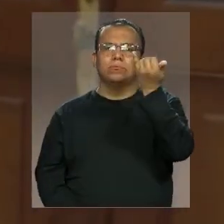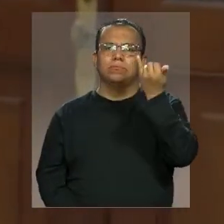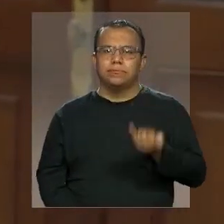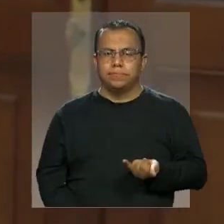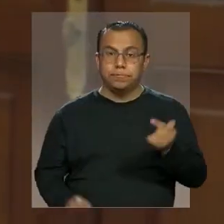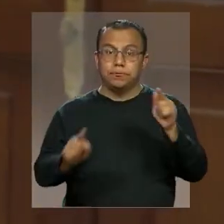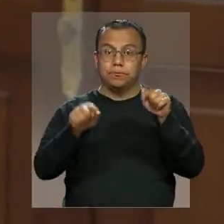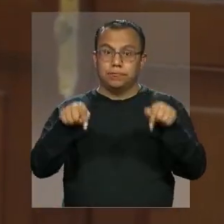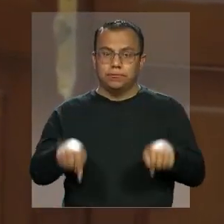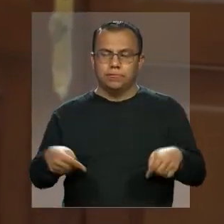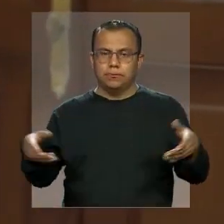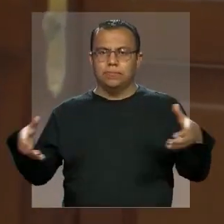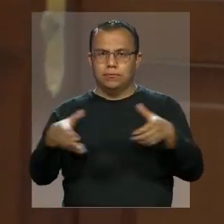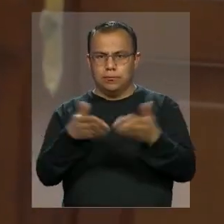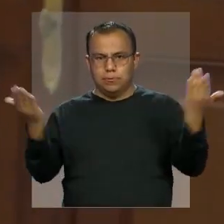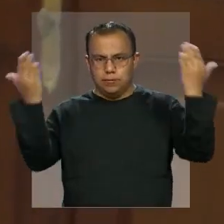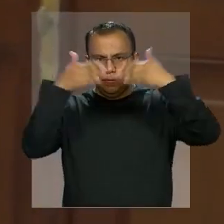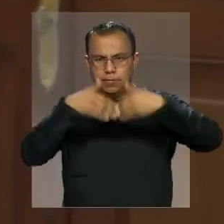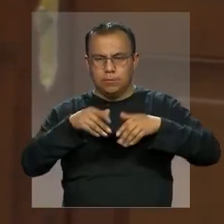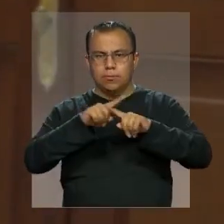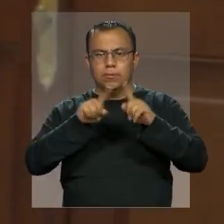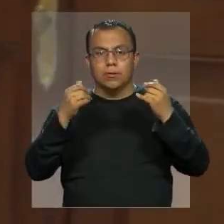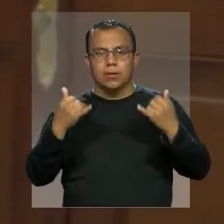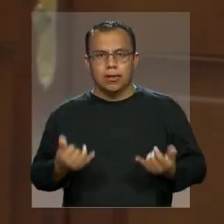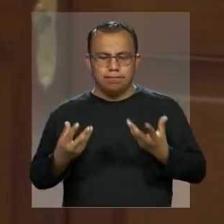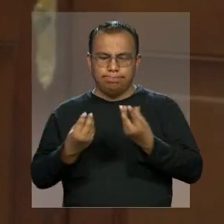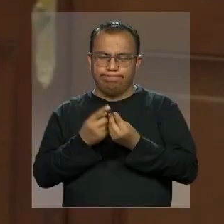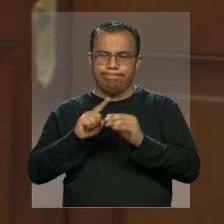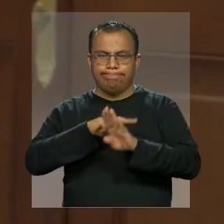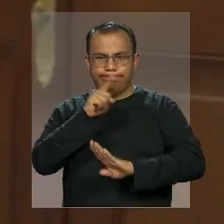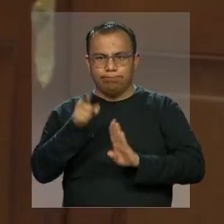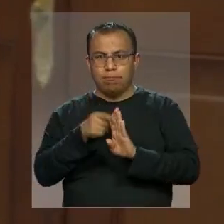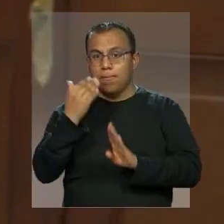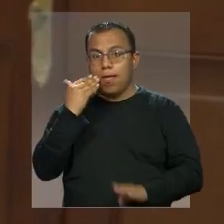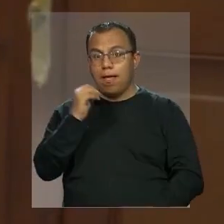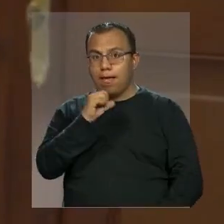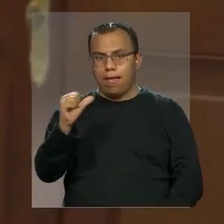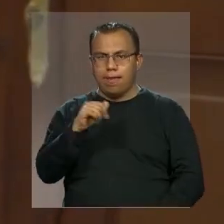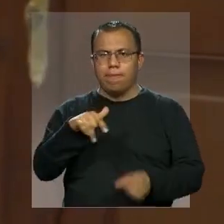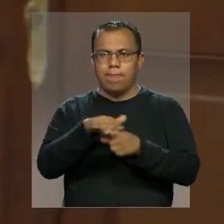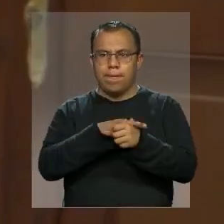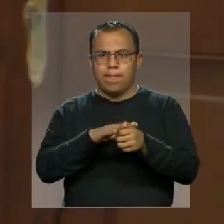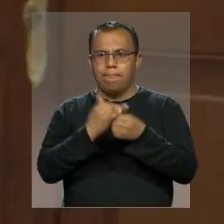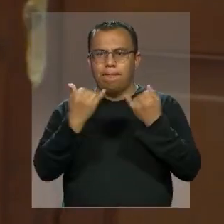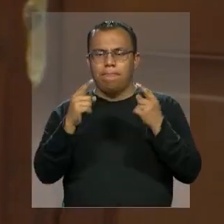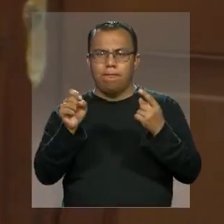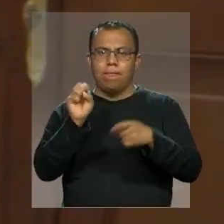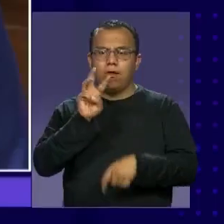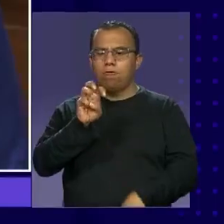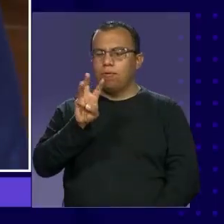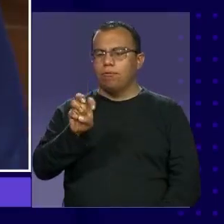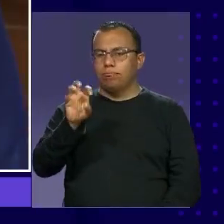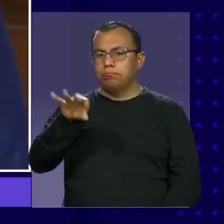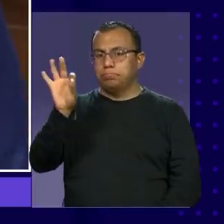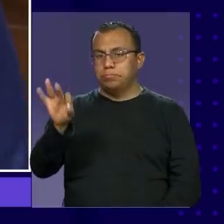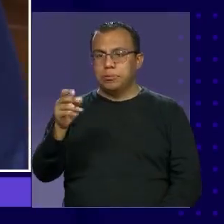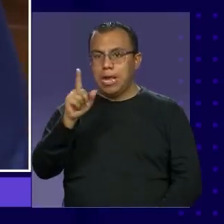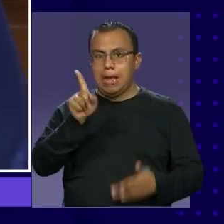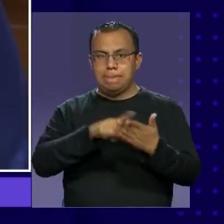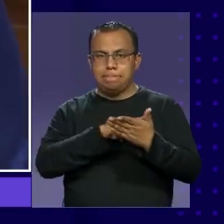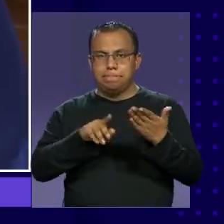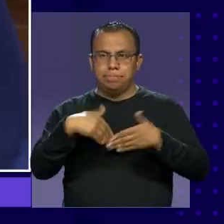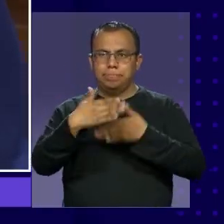de este estirpe no queden en impunidad, pues según la Corporación Sisma Mujer, los casos de este tipo en el 88% quedan en la impunidad.